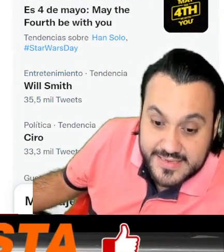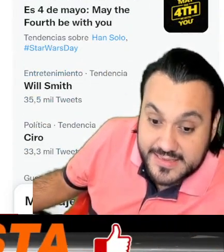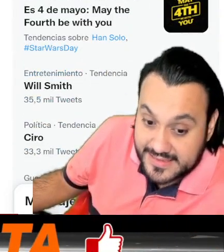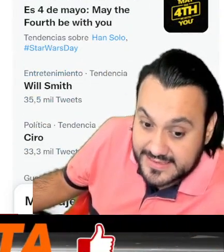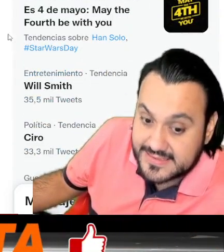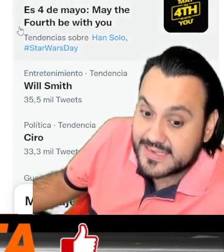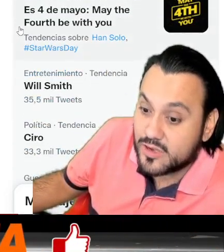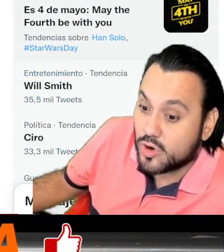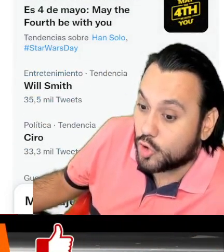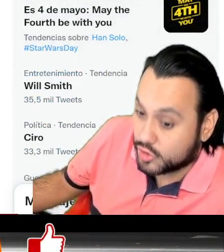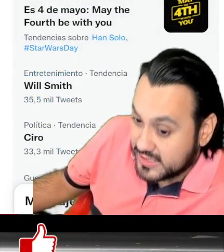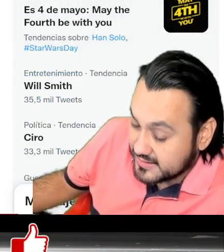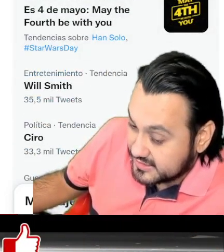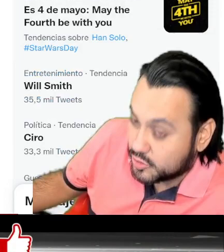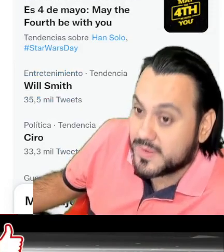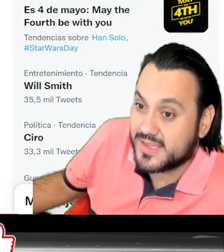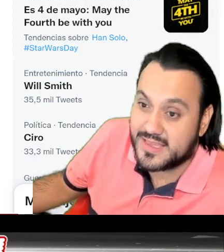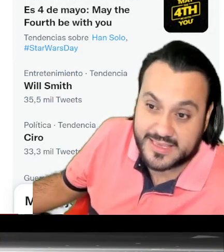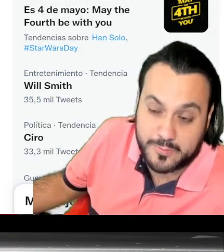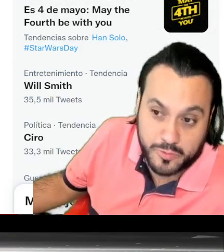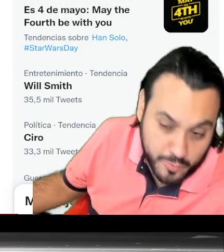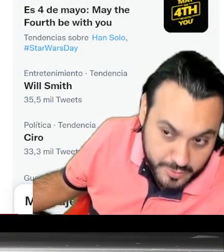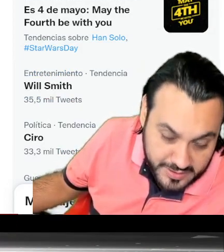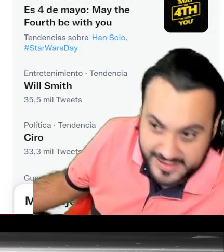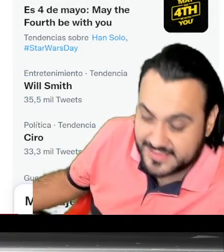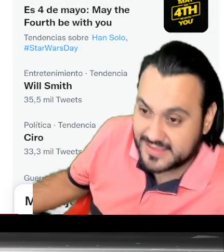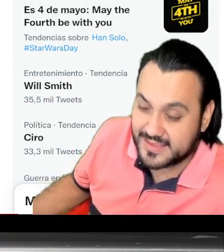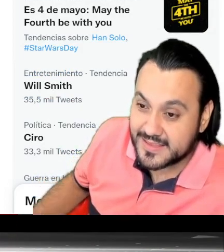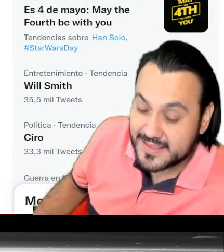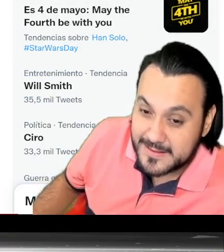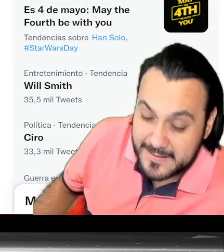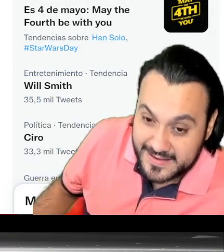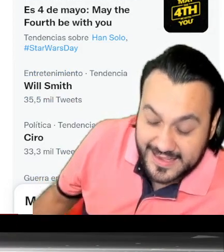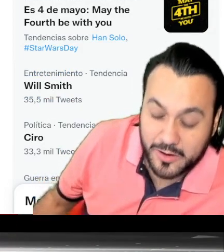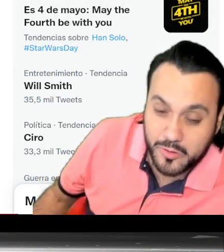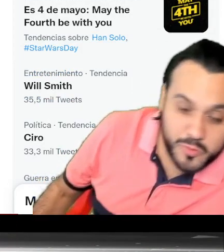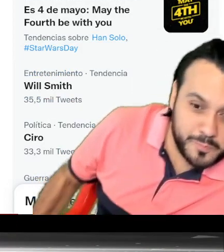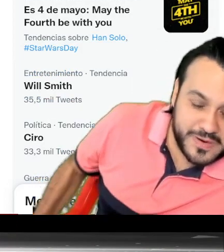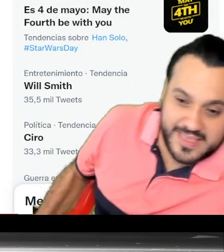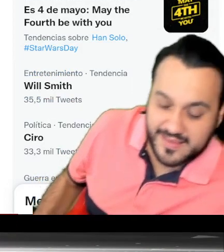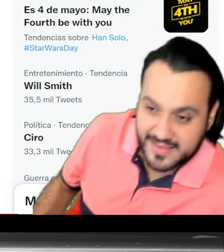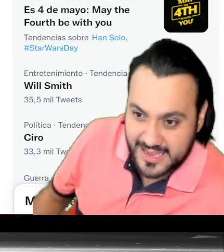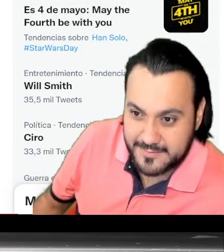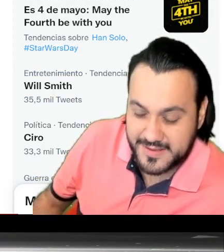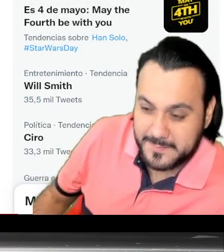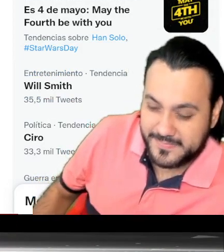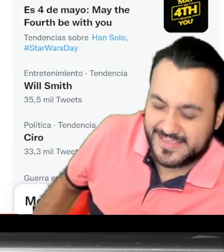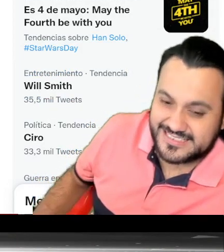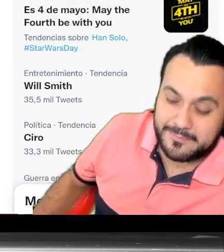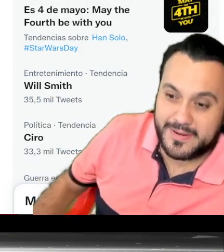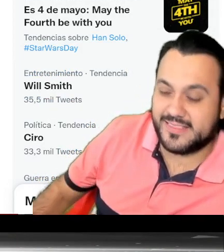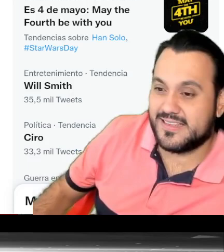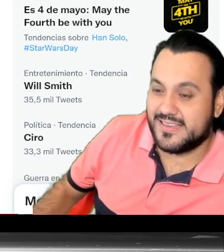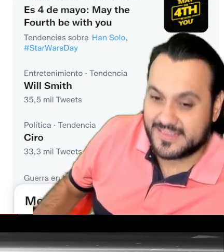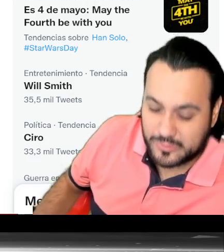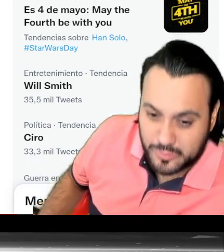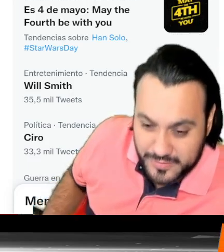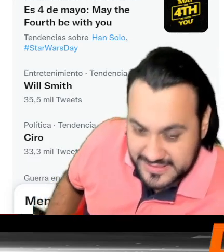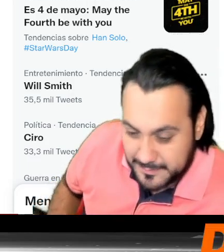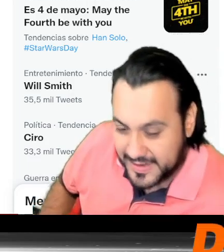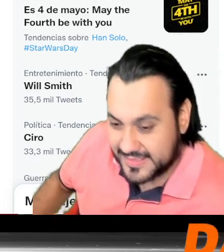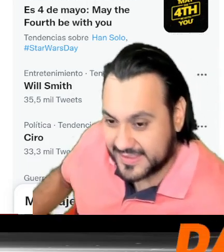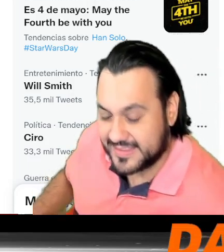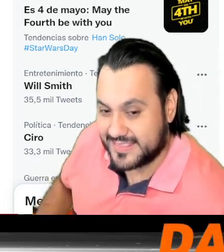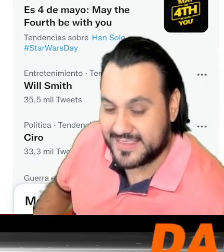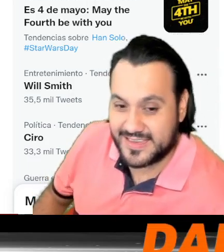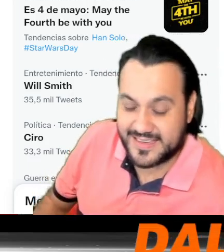de ese hotel si no me equivoco bueno la gente de cancún playa del carmen de esa parte de toulon